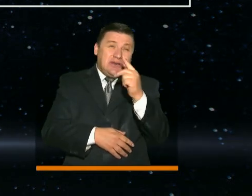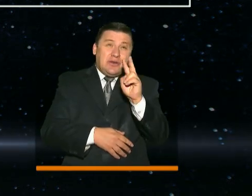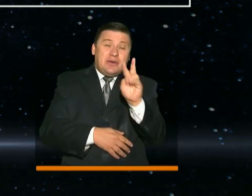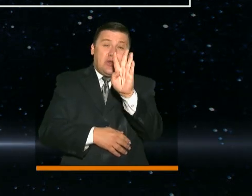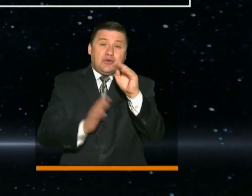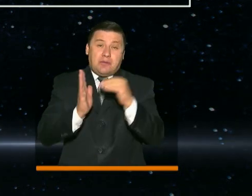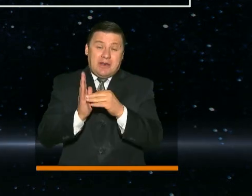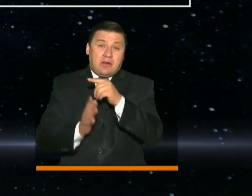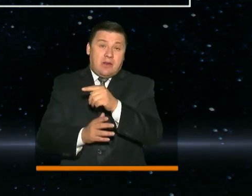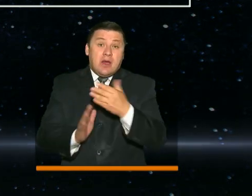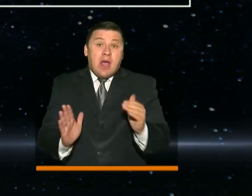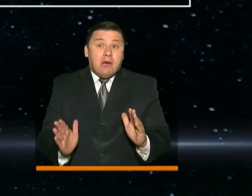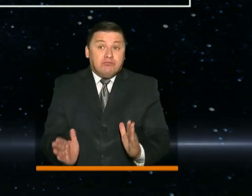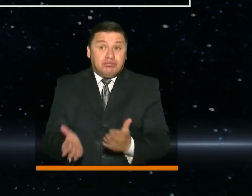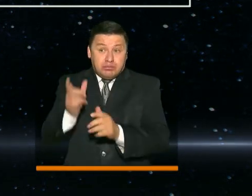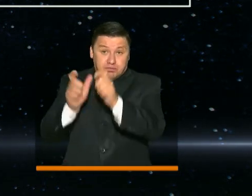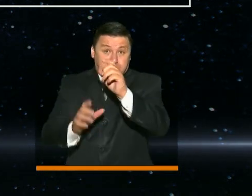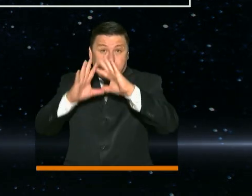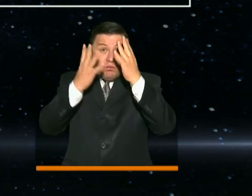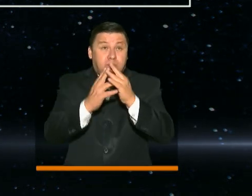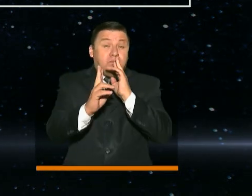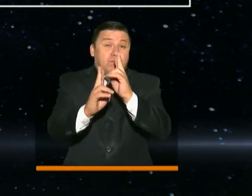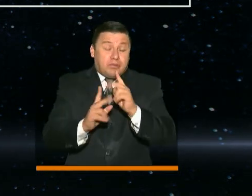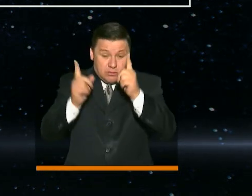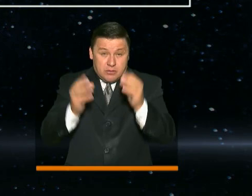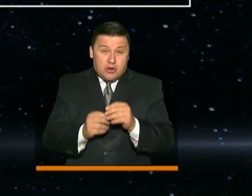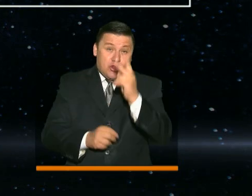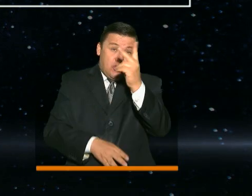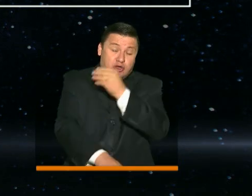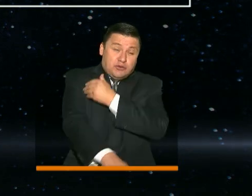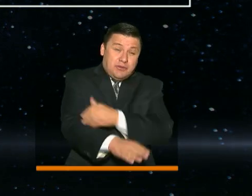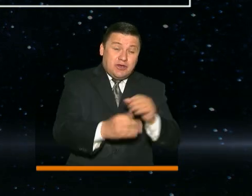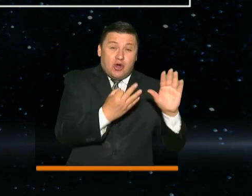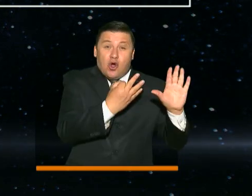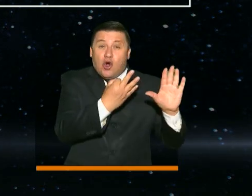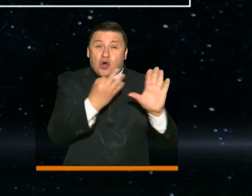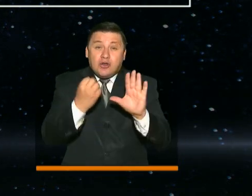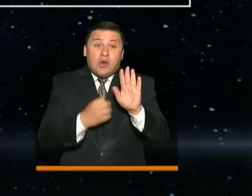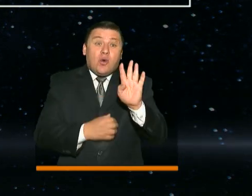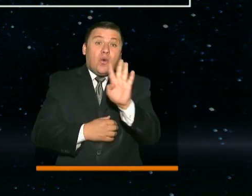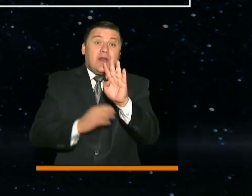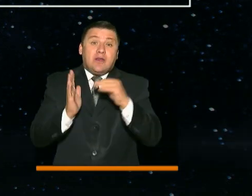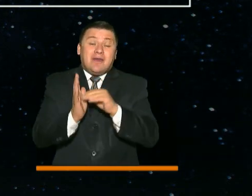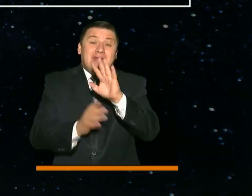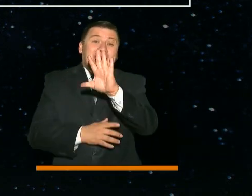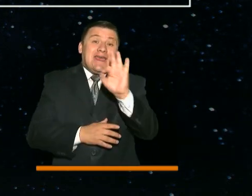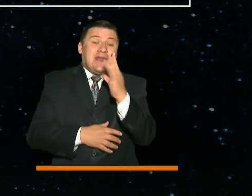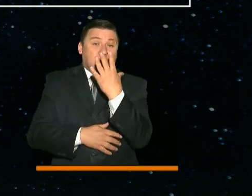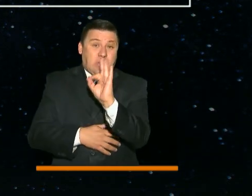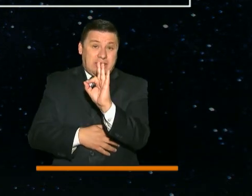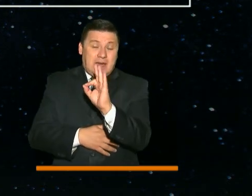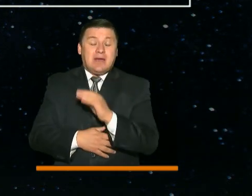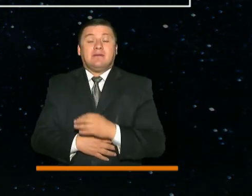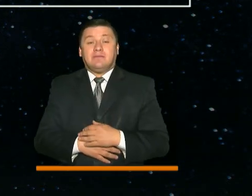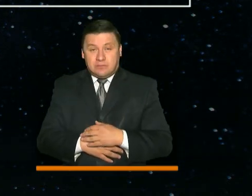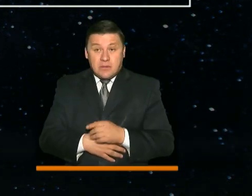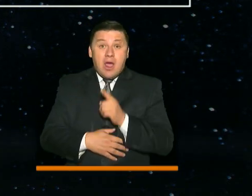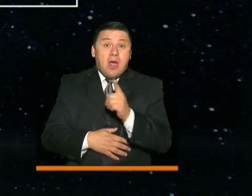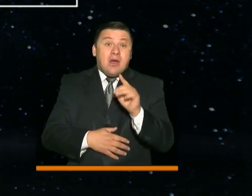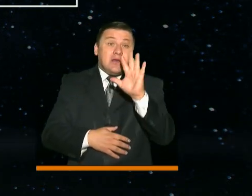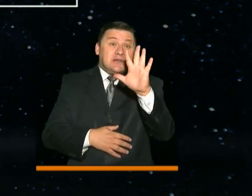3.054.128. Recuperados en el mundo se registran 2.844.550, hay